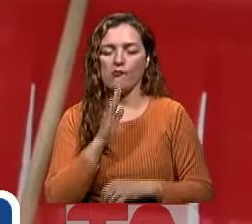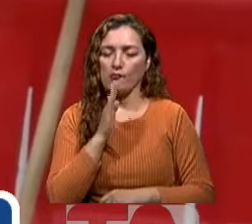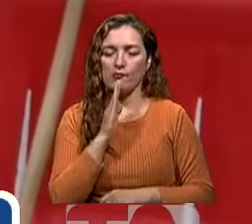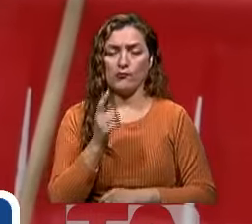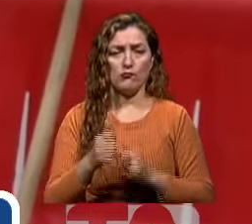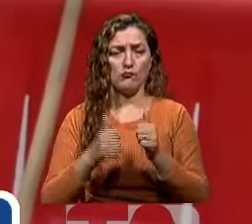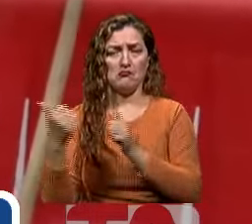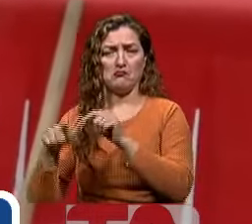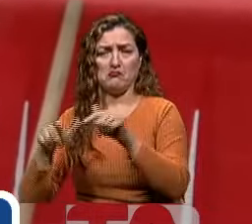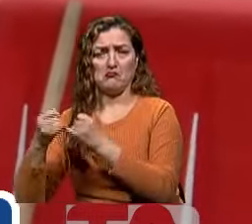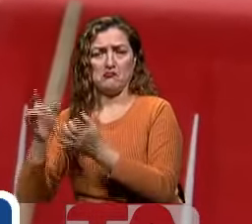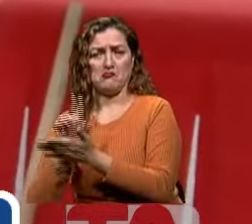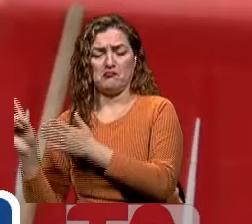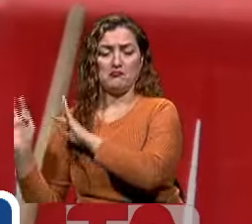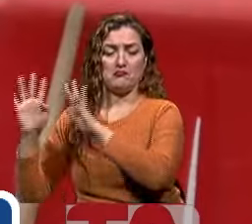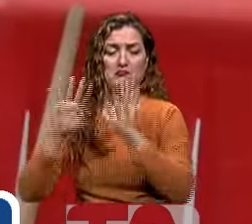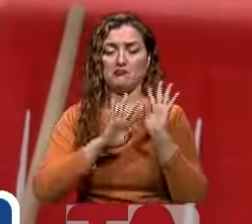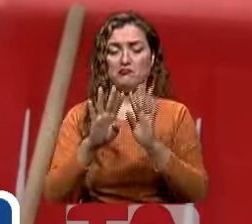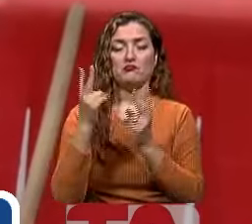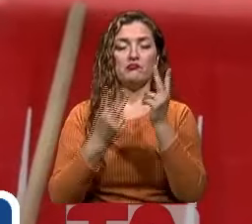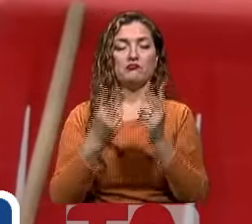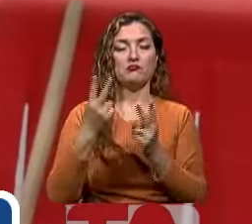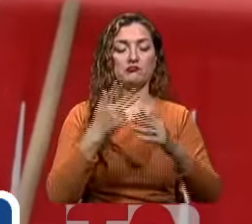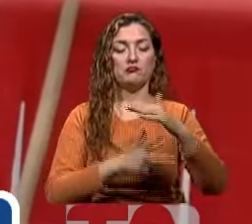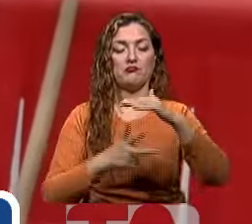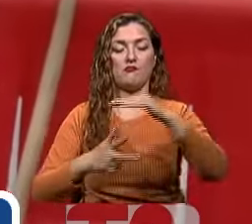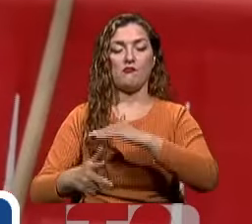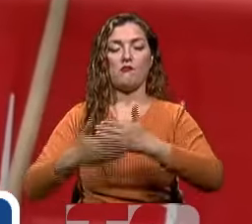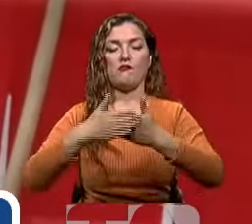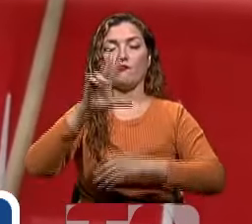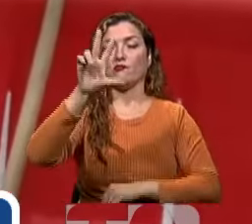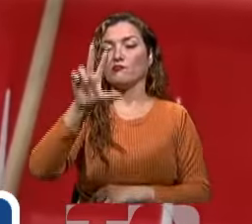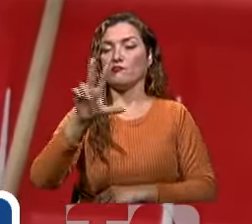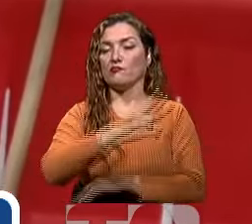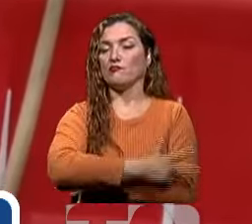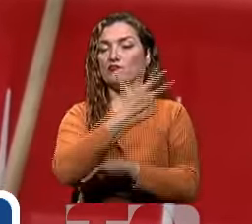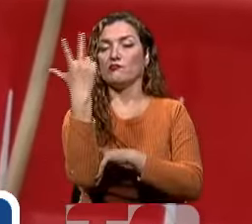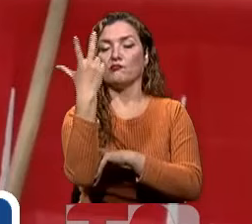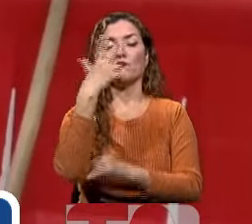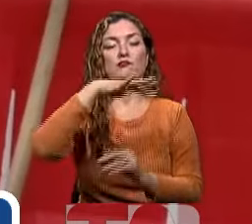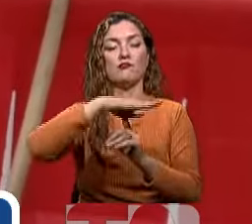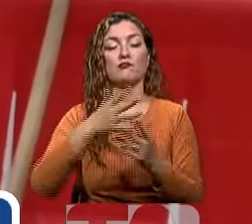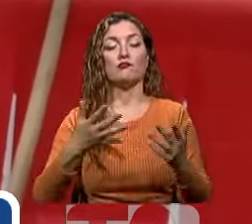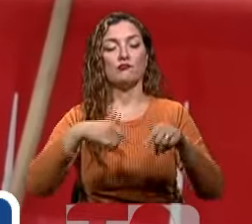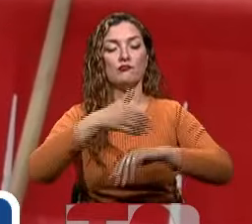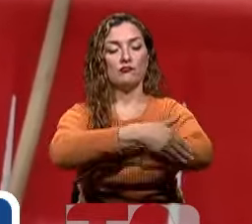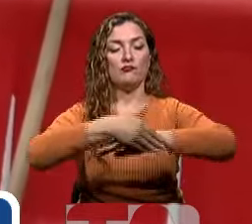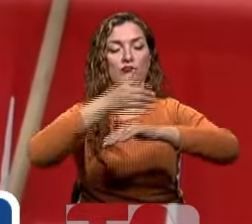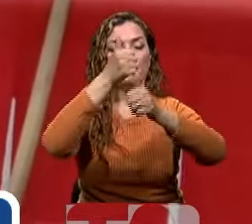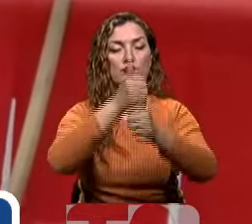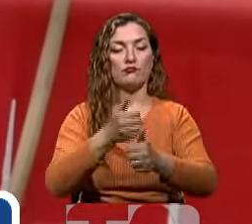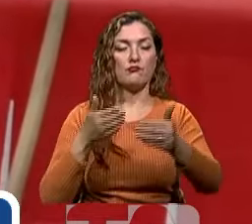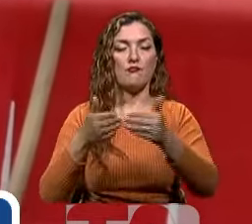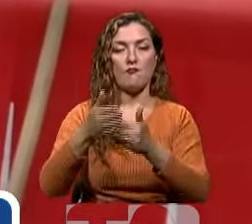otros sectores vienen los fines de semana, pues están cerrados 3 parqueaderos durante 3 días acá en el Parque de La Carolina, en la avenida Amazonas